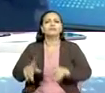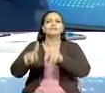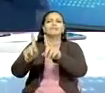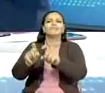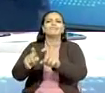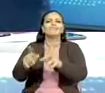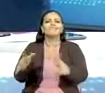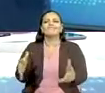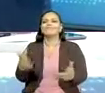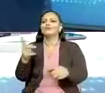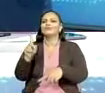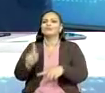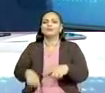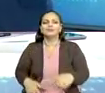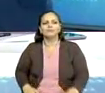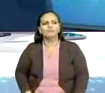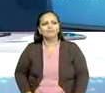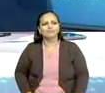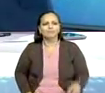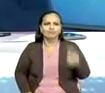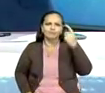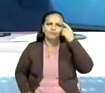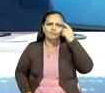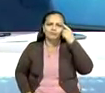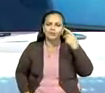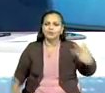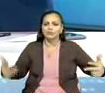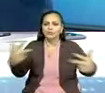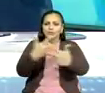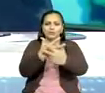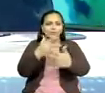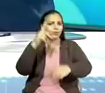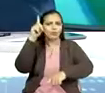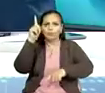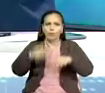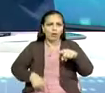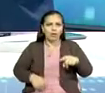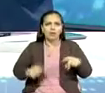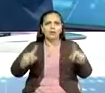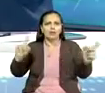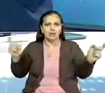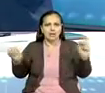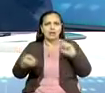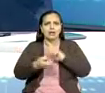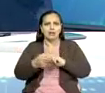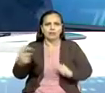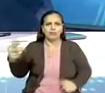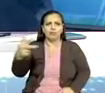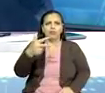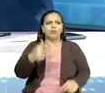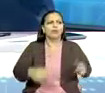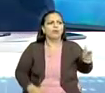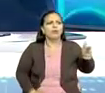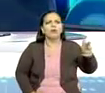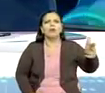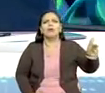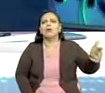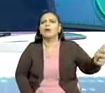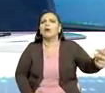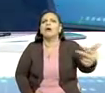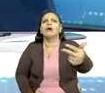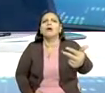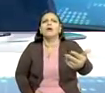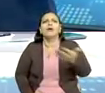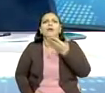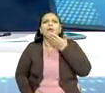Una de ellas es, ¿por qué calle va a ir el contraflujo? Es decir, los que iban en ese sentido, que ahora ya no van a poder ir, ¿por